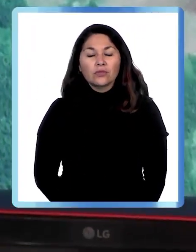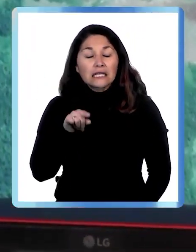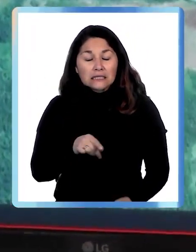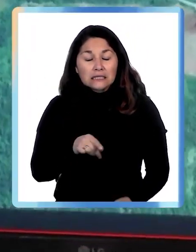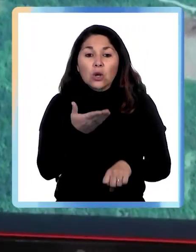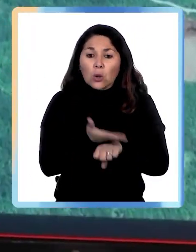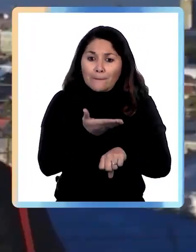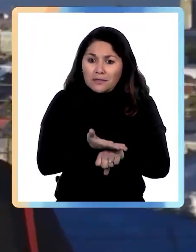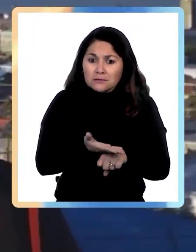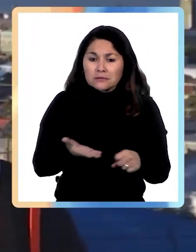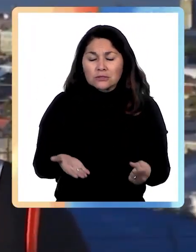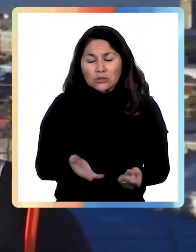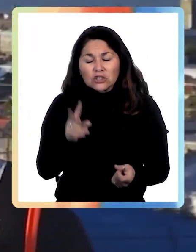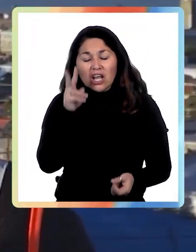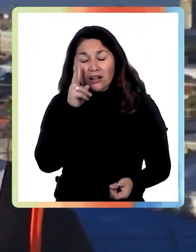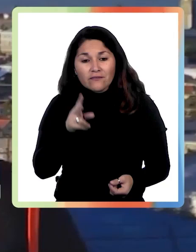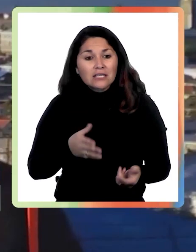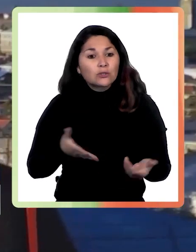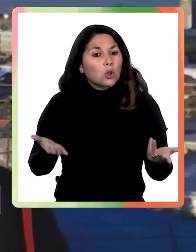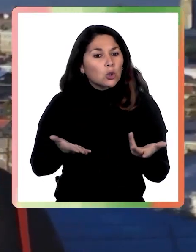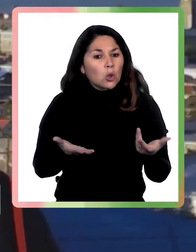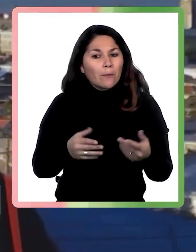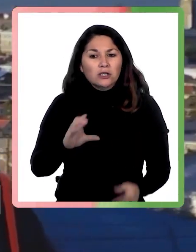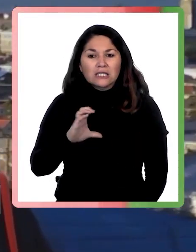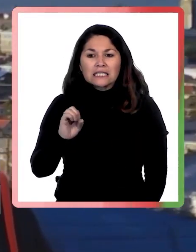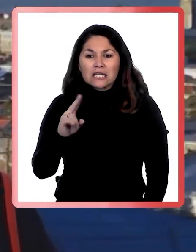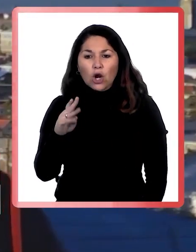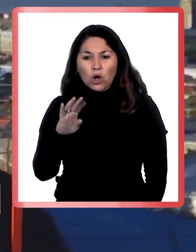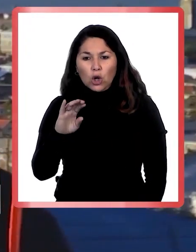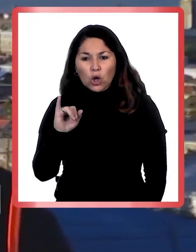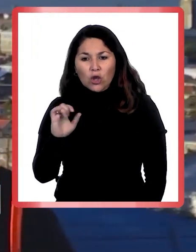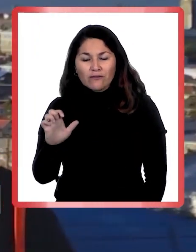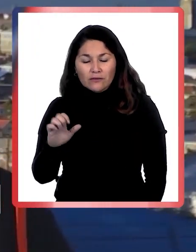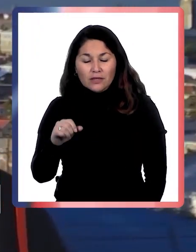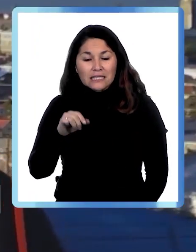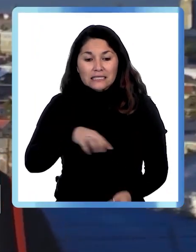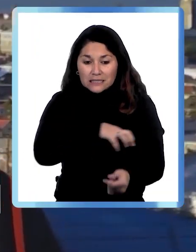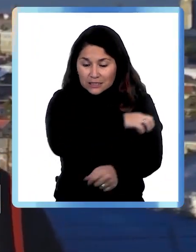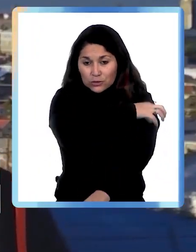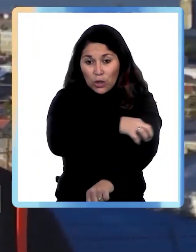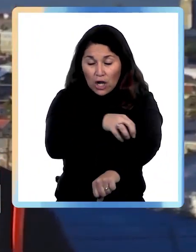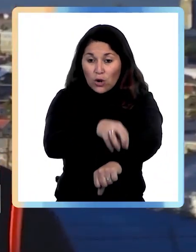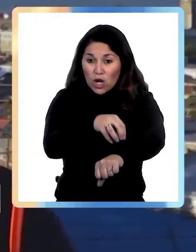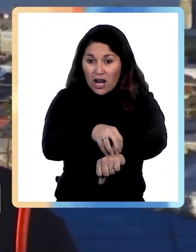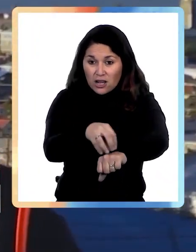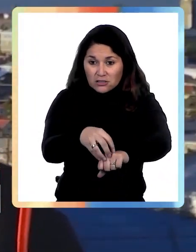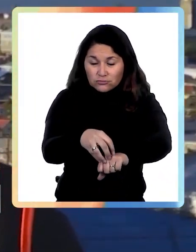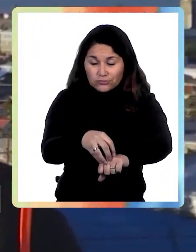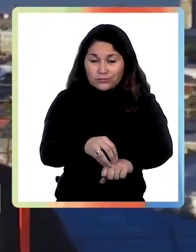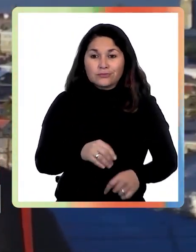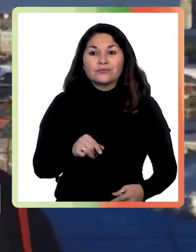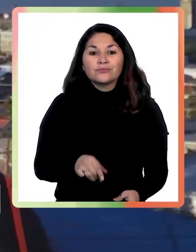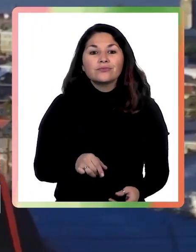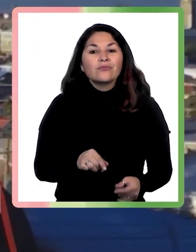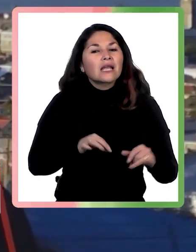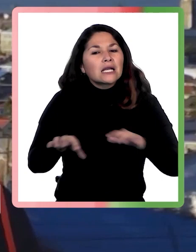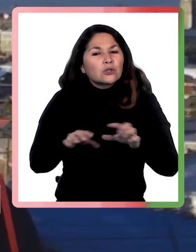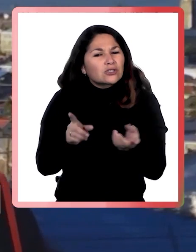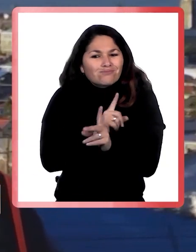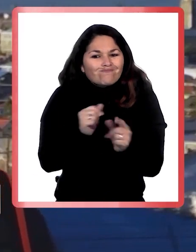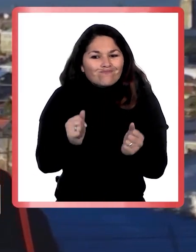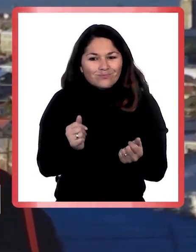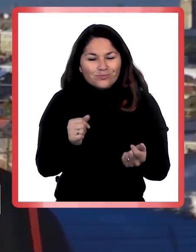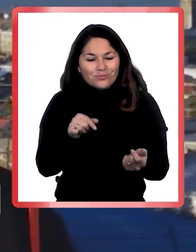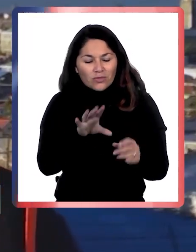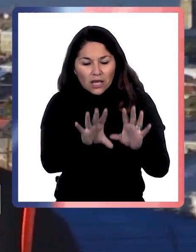cogr que Acabamos de terminar donde se establece este cobr regional para poder ir en apoyo de las necesidades y los requerimientos que no se encuentran en la provincia provincia que